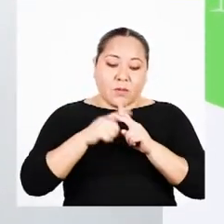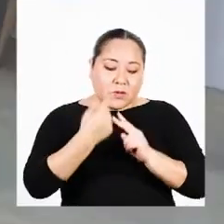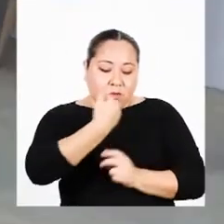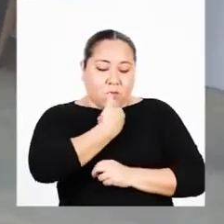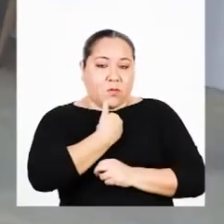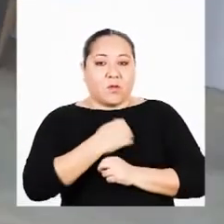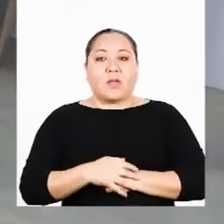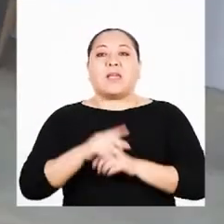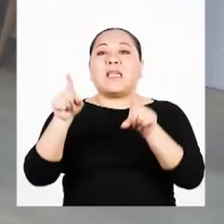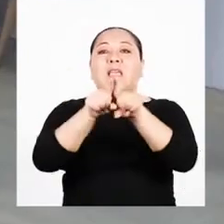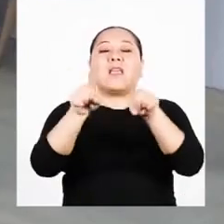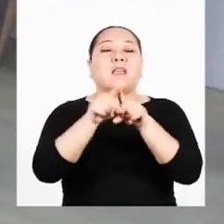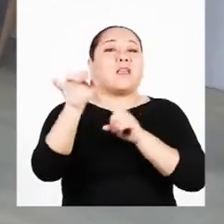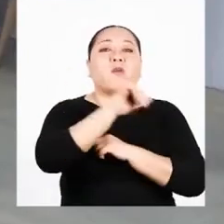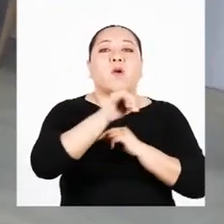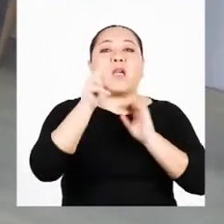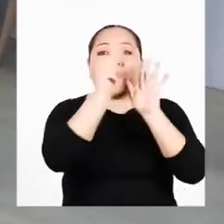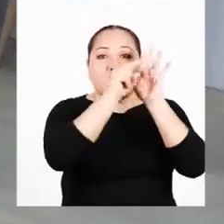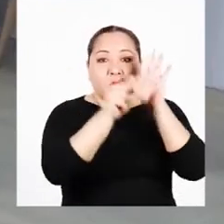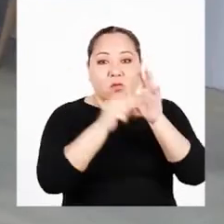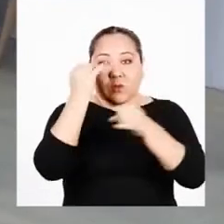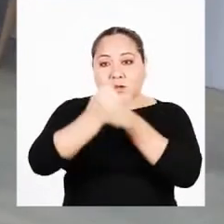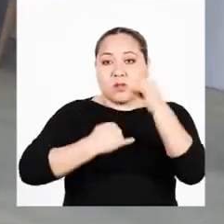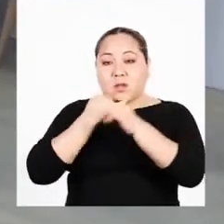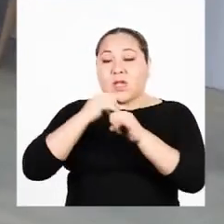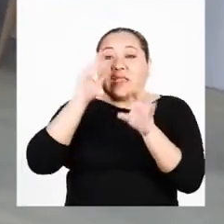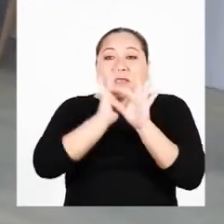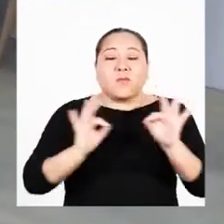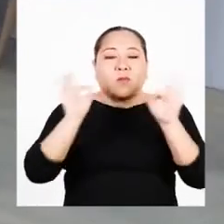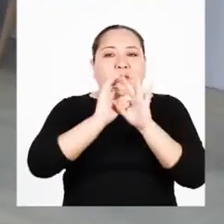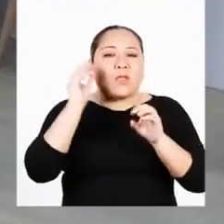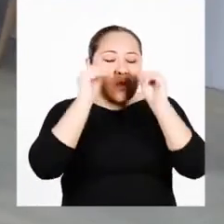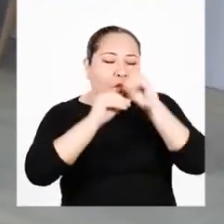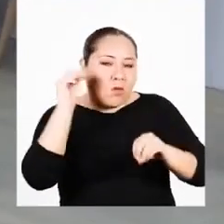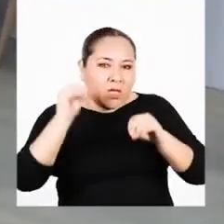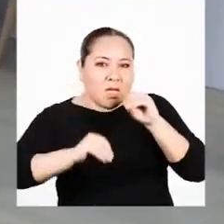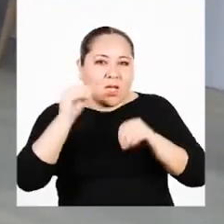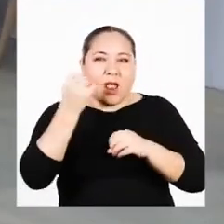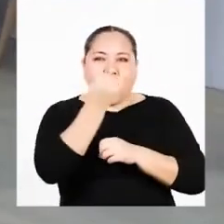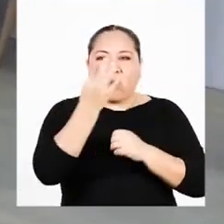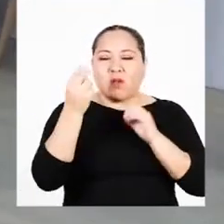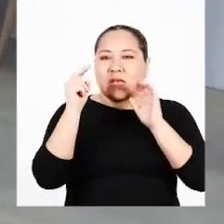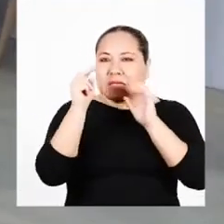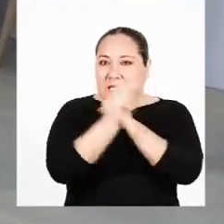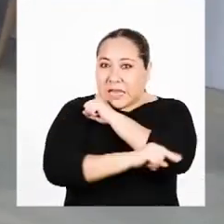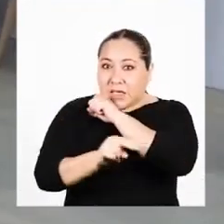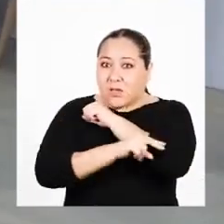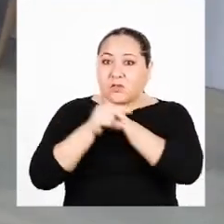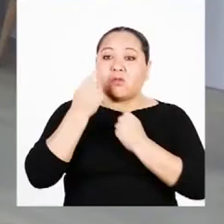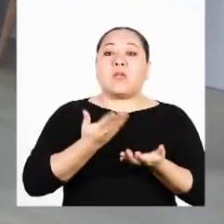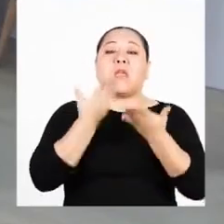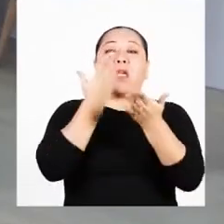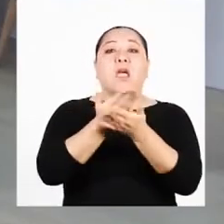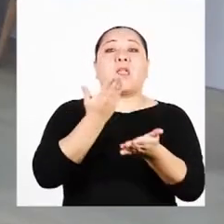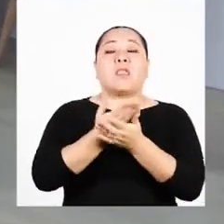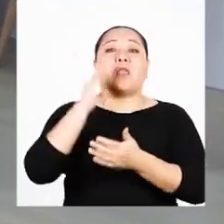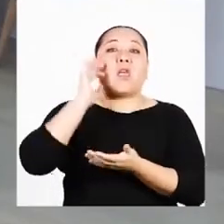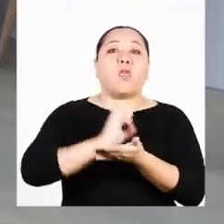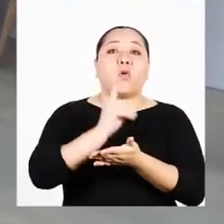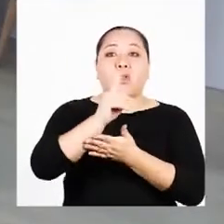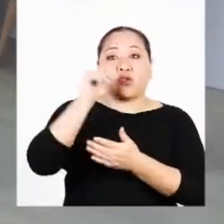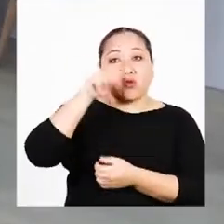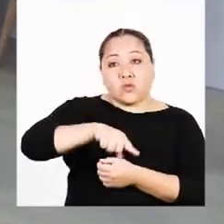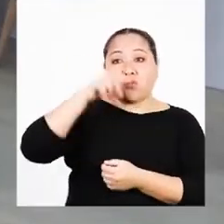mismos. Al igual que las normas internacionales, es importante también contar con algunas a nivel nacional que garanticen la educación como un